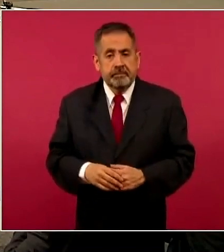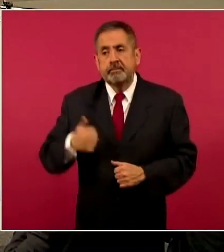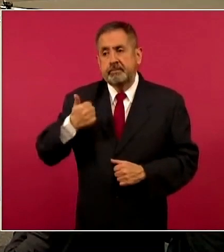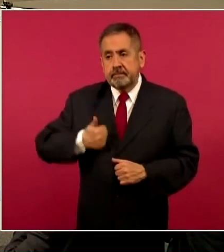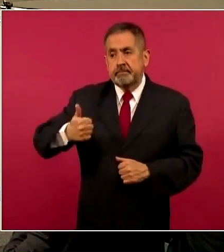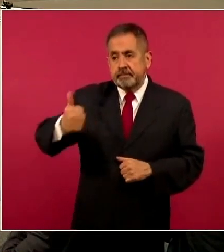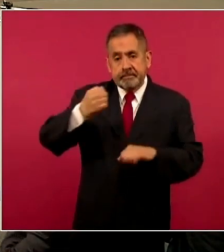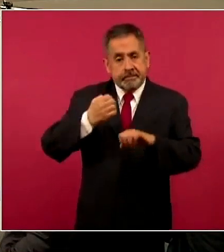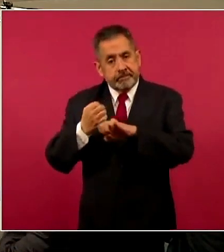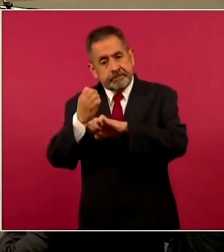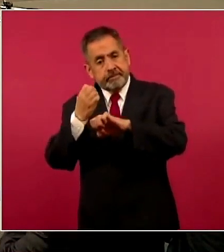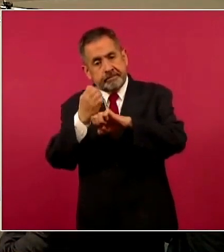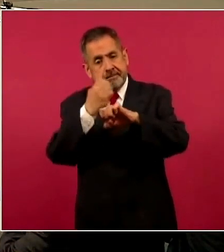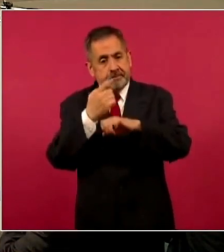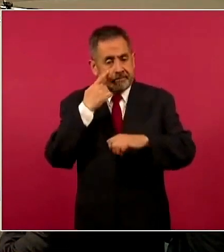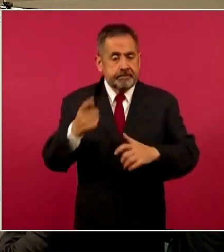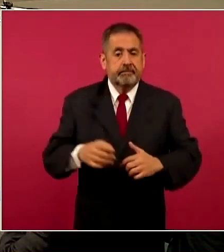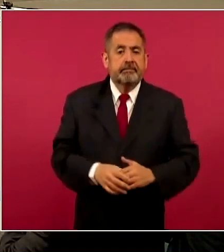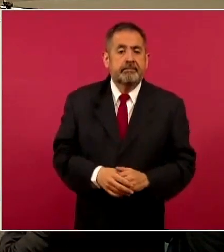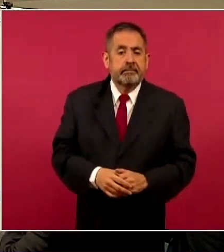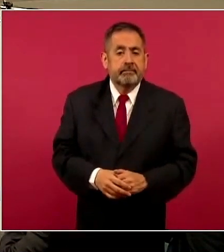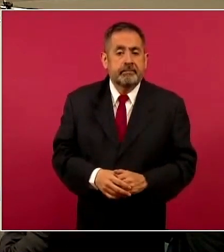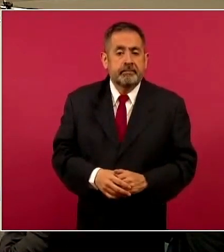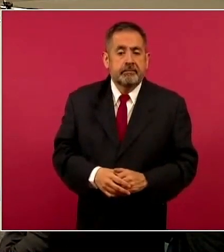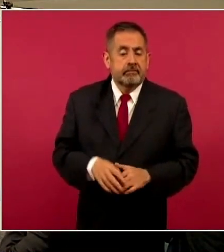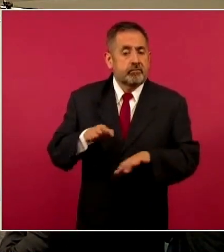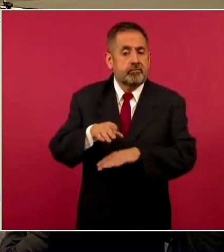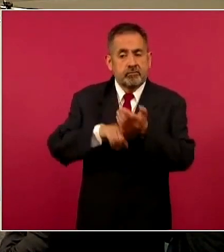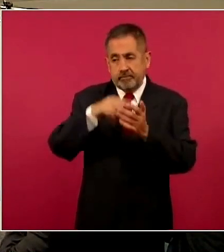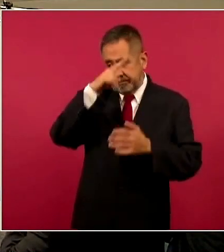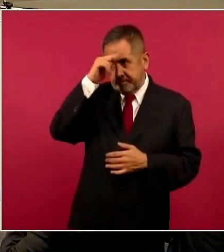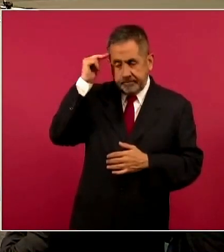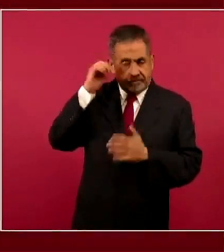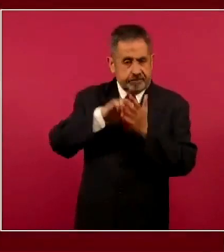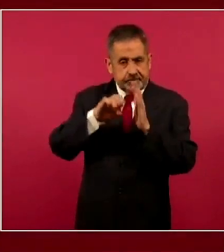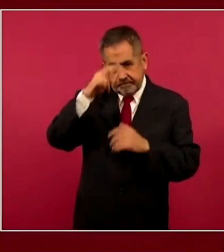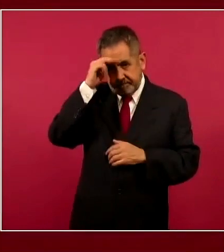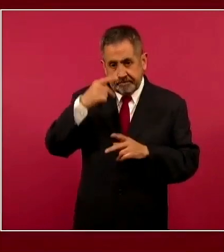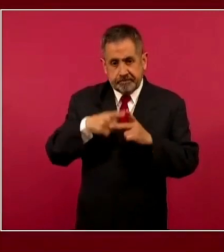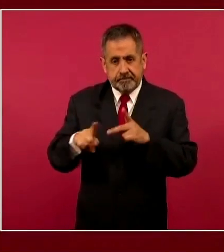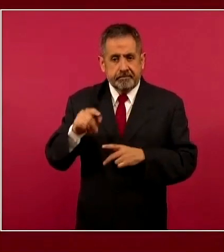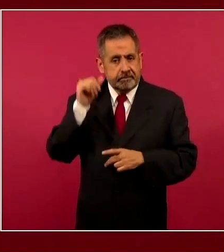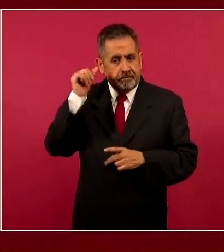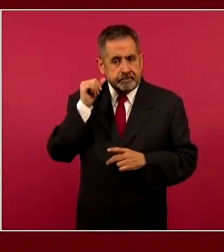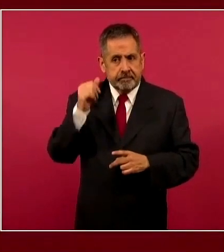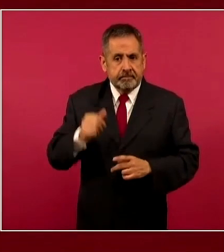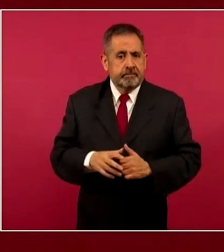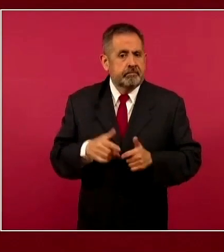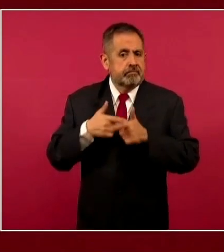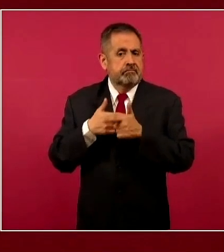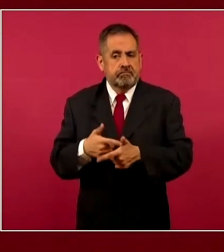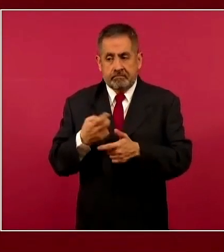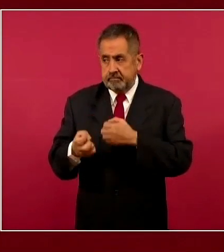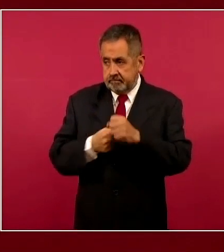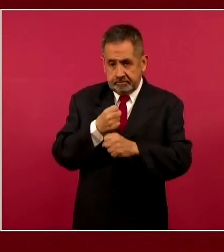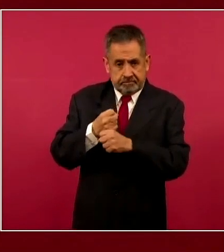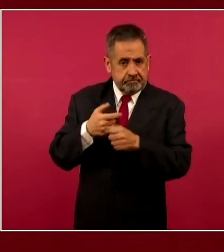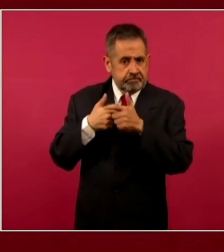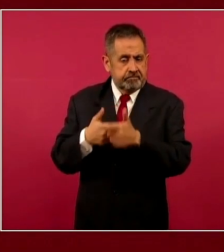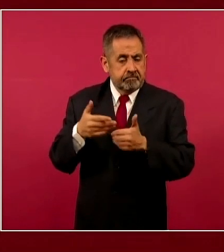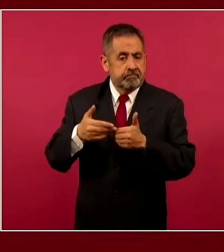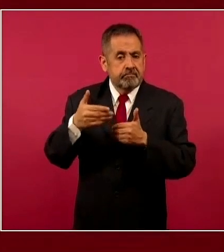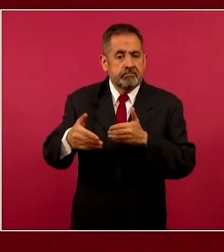estado, se pasa a la siguiente. En el caso de Nayarit, que empezamos en abril de este año, se